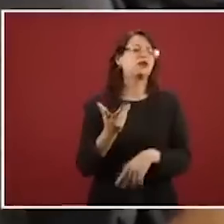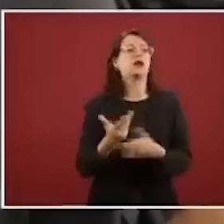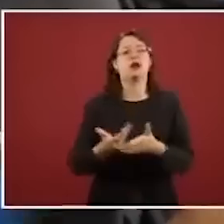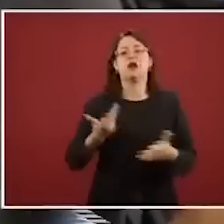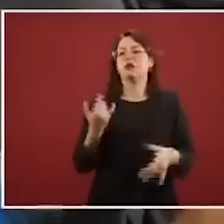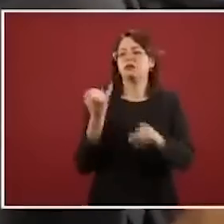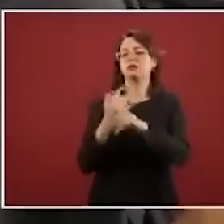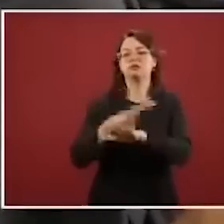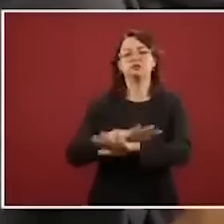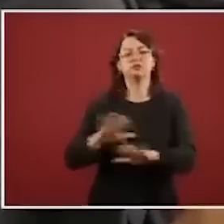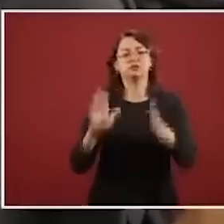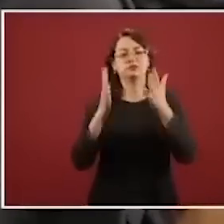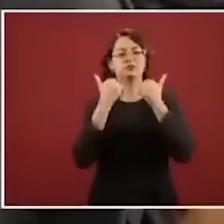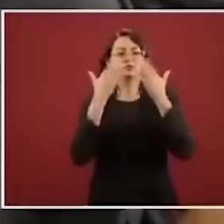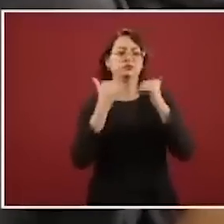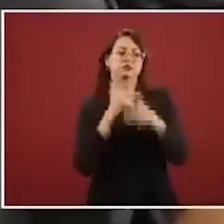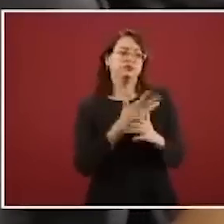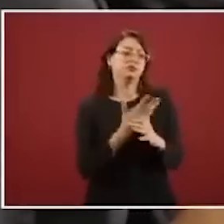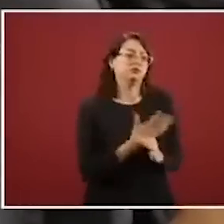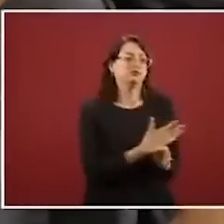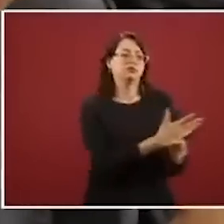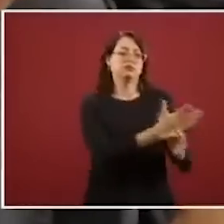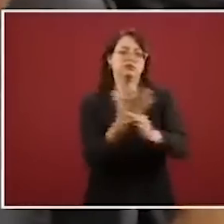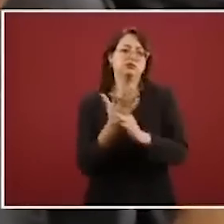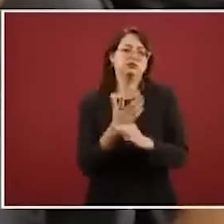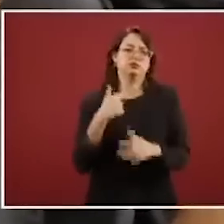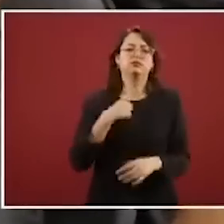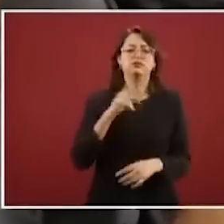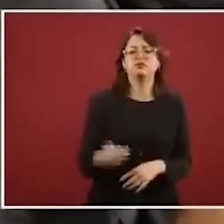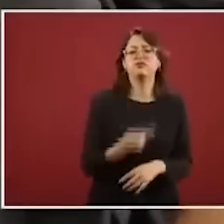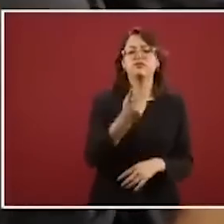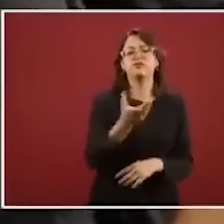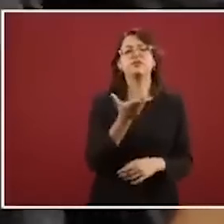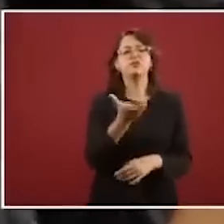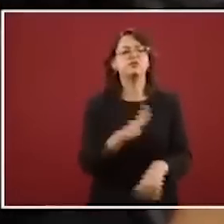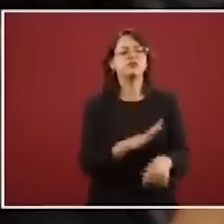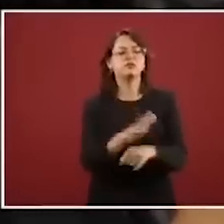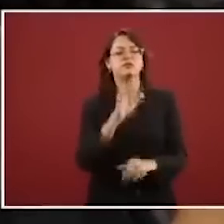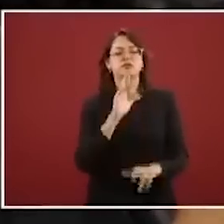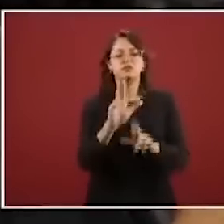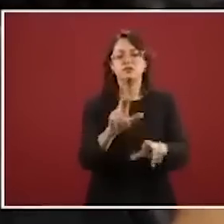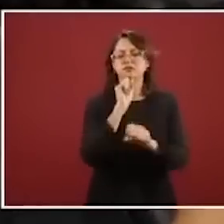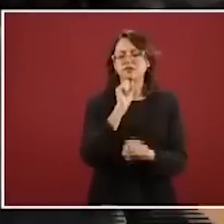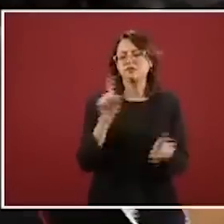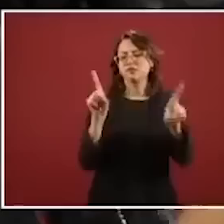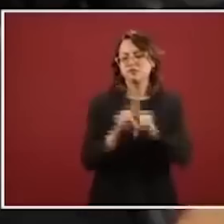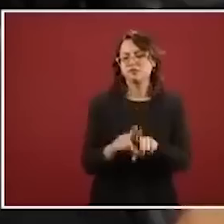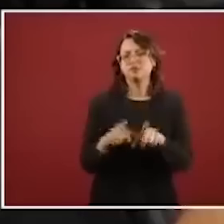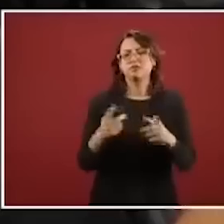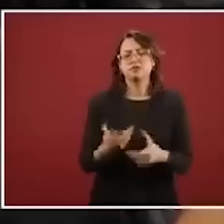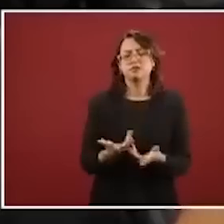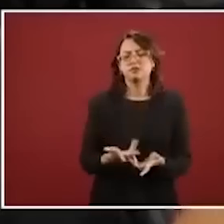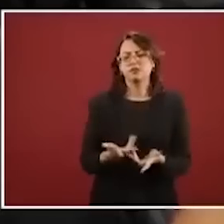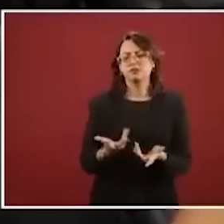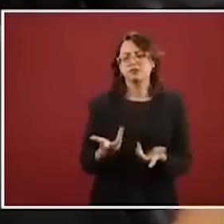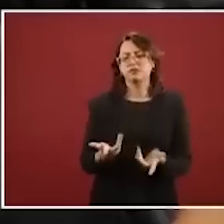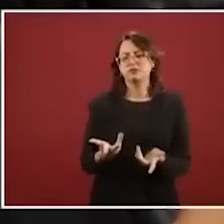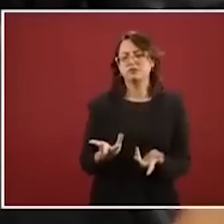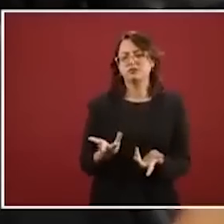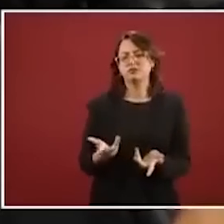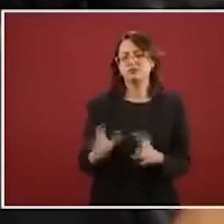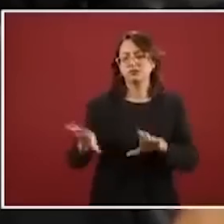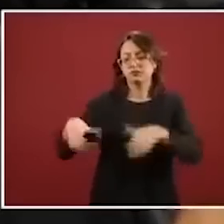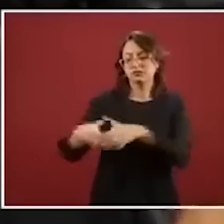previa, son cuestionamientos que se hacen. ¿Usted qué respondería al respecto? Igual también la participación, preguntaría no nada más